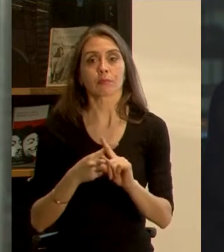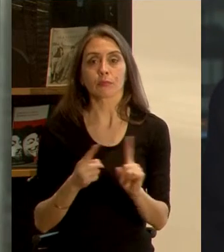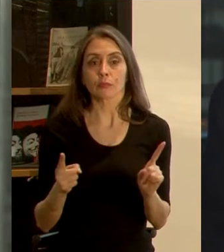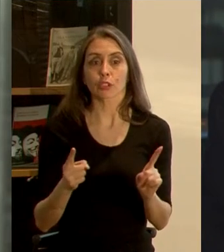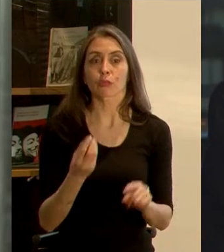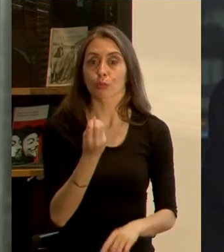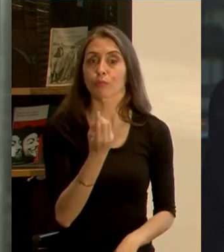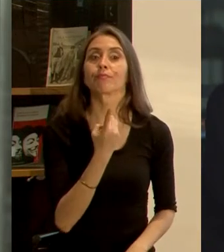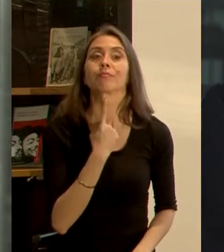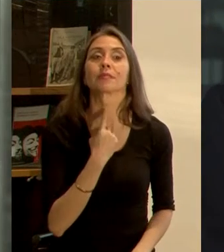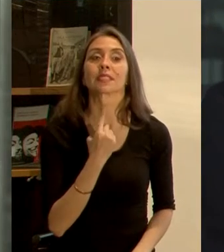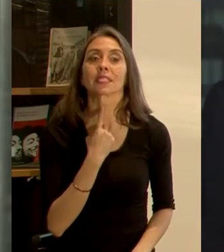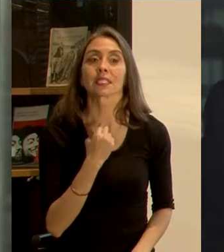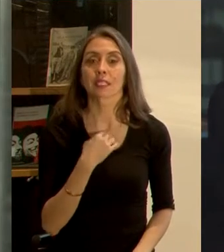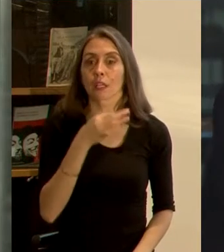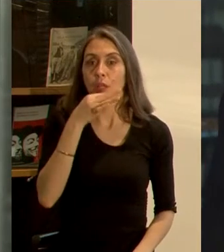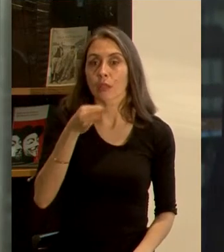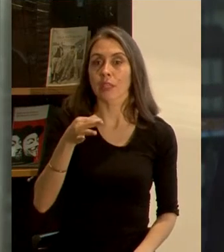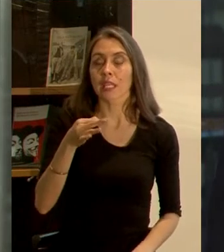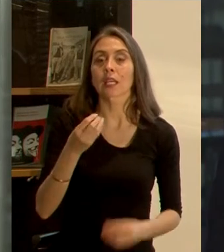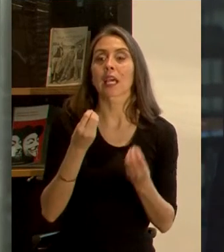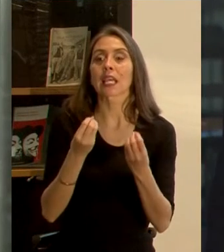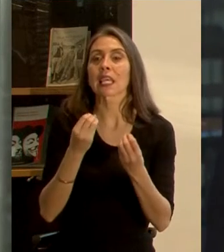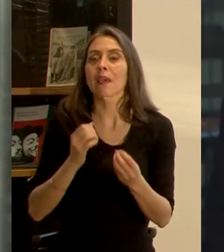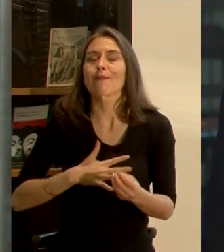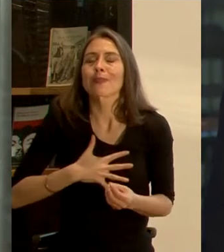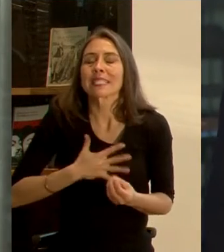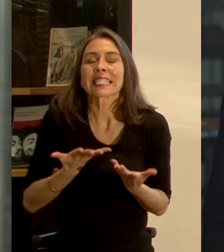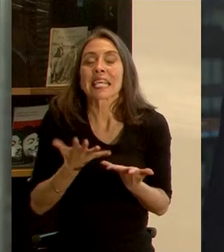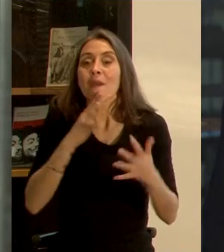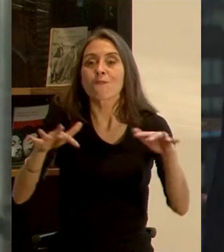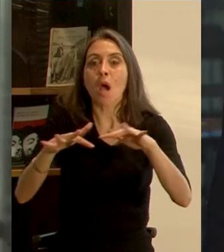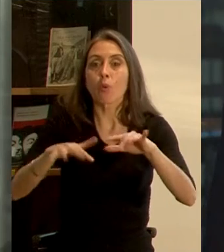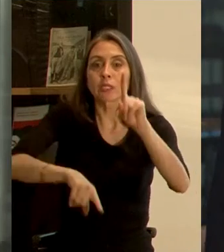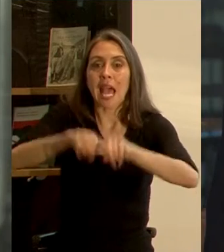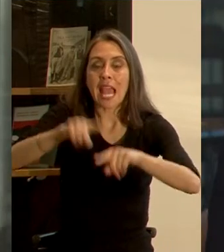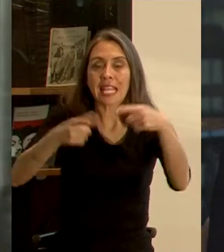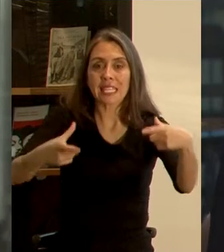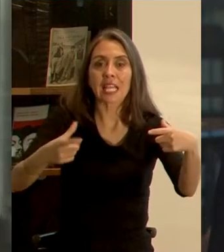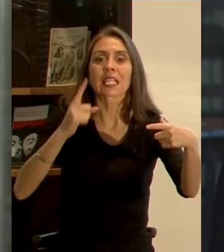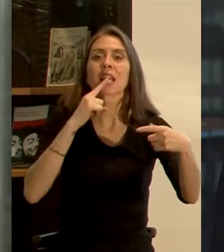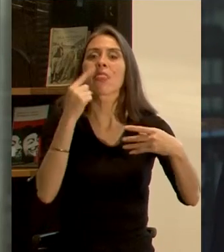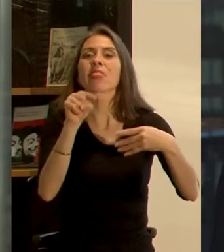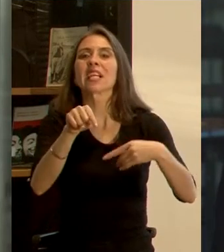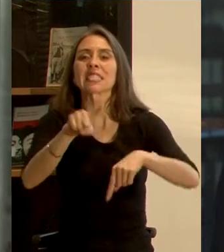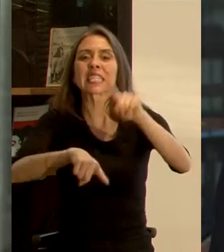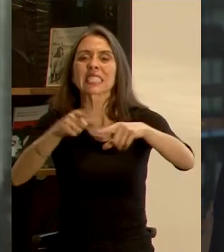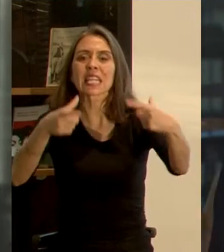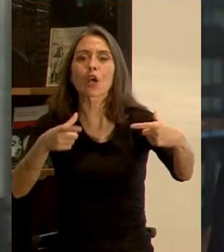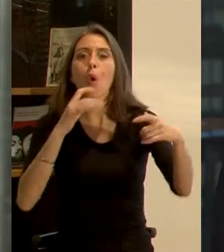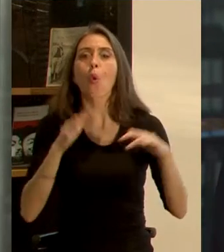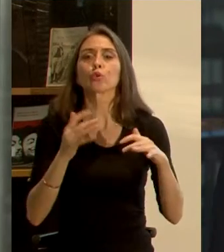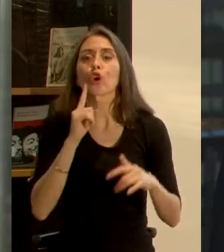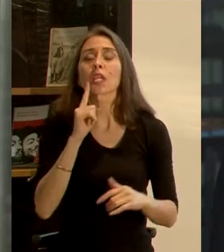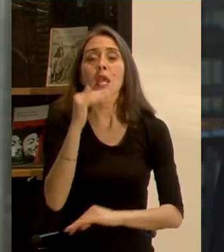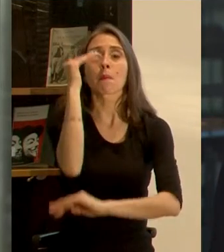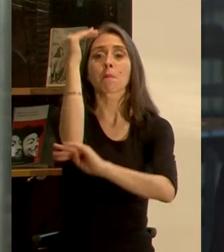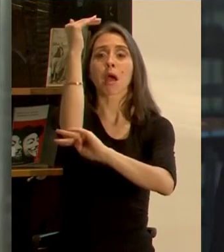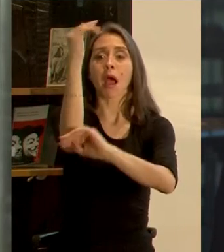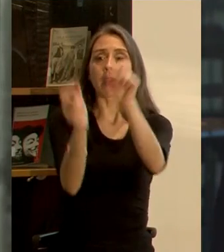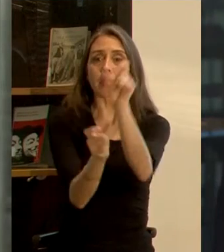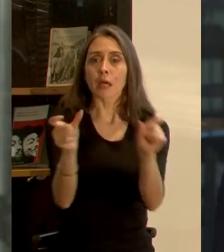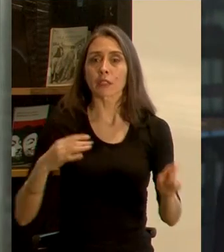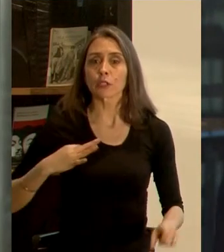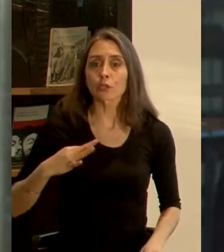considero interesante es que yo le decía vocación de uso de los territorios. ¿Quién define la vocación de uso de los territorios? Los habitantes de los territorios, con